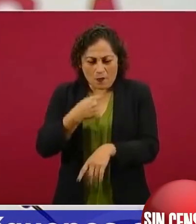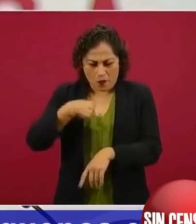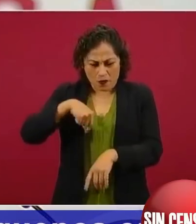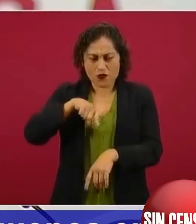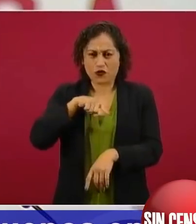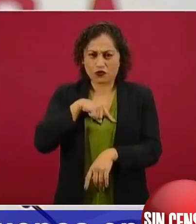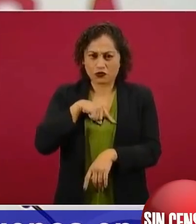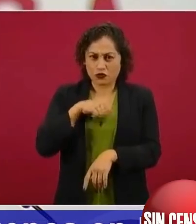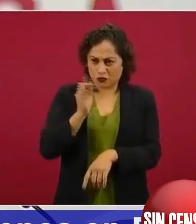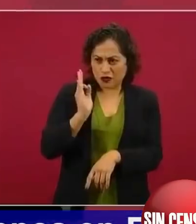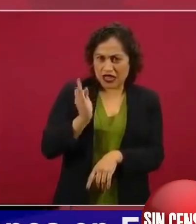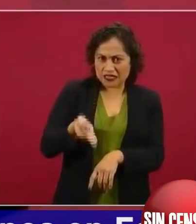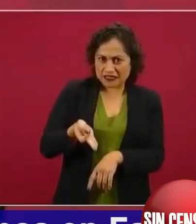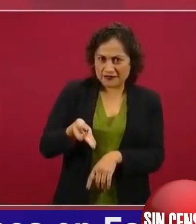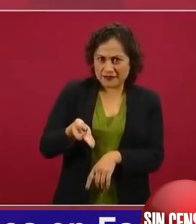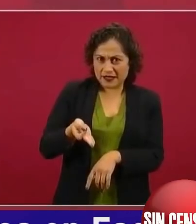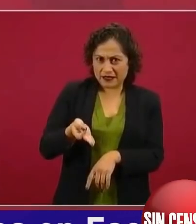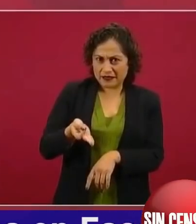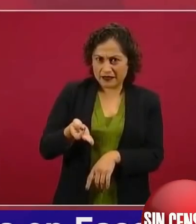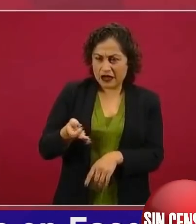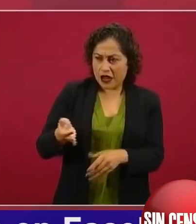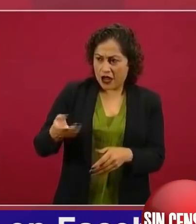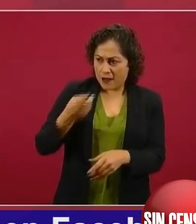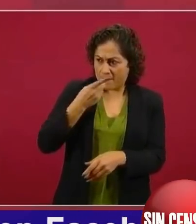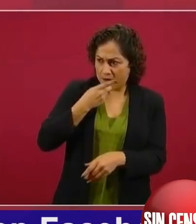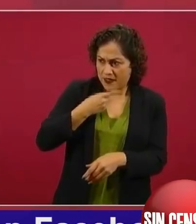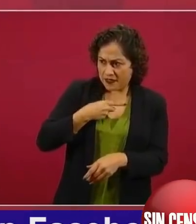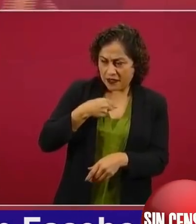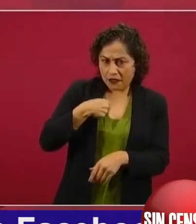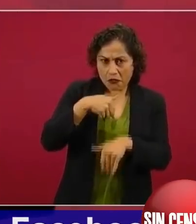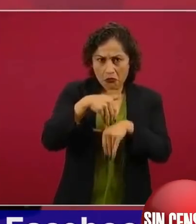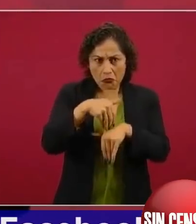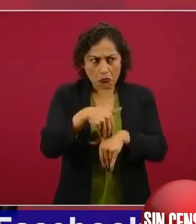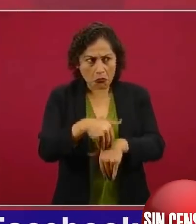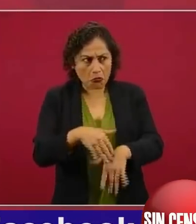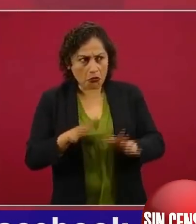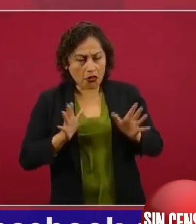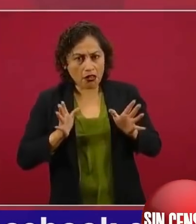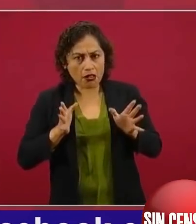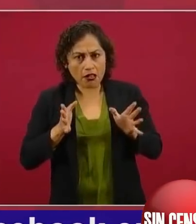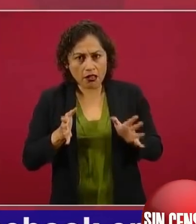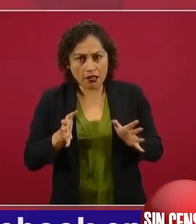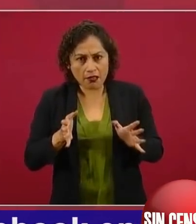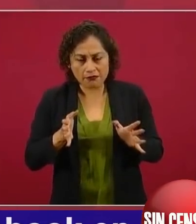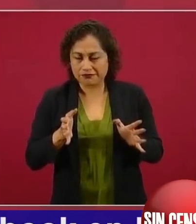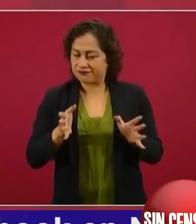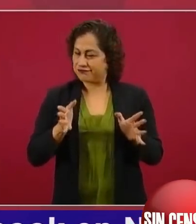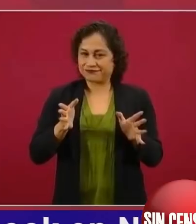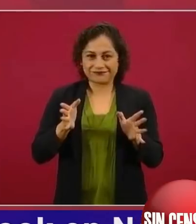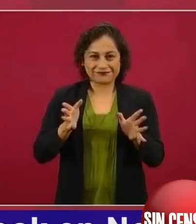a permitir que nos acarreen? ¿Que no somos